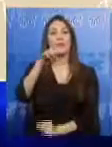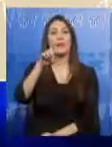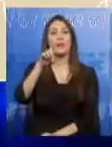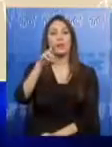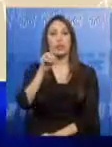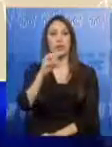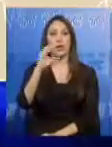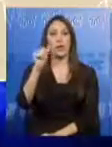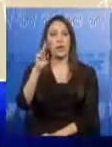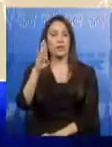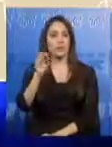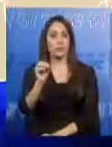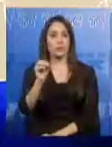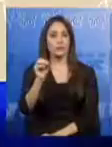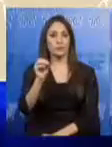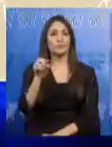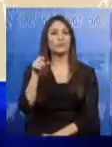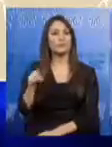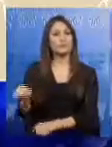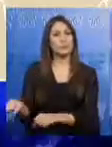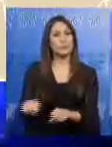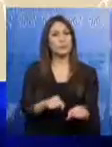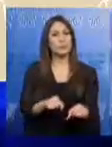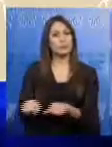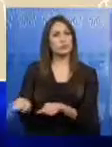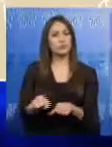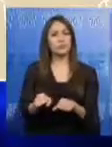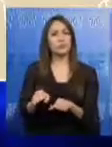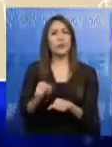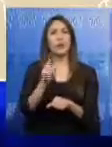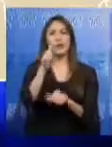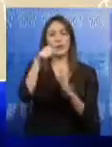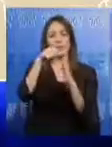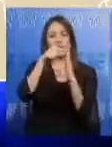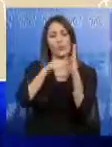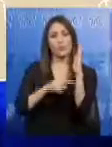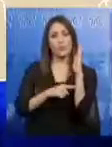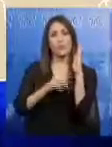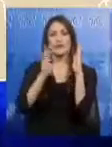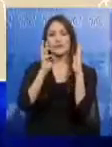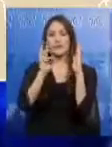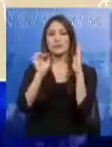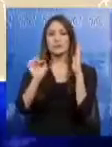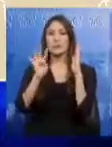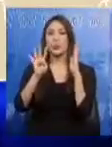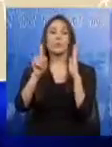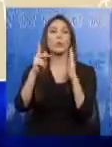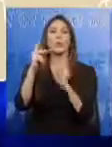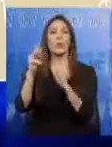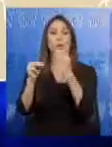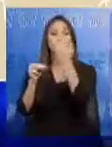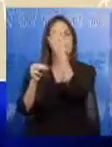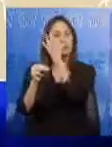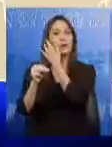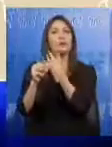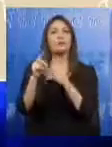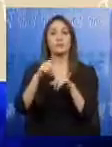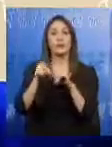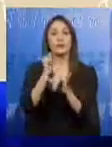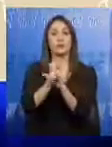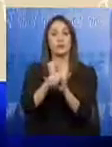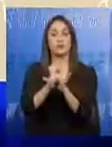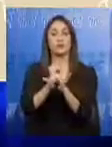en la provincia del Guayas. El movimiento ocurrió a una profundidad de 6.41 kilómetros, según el